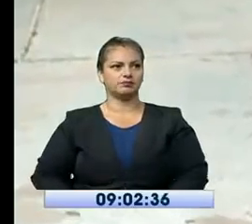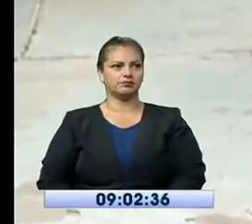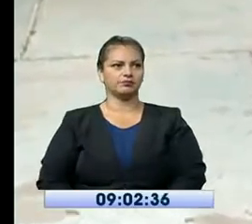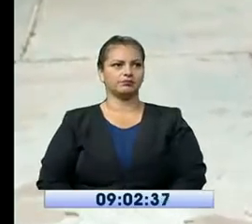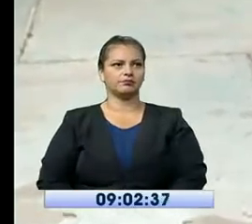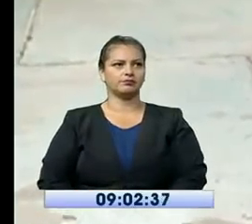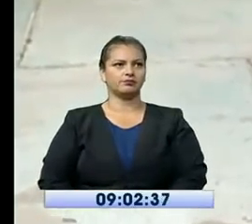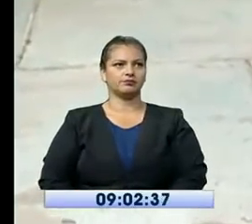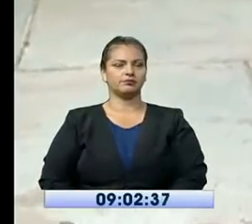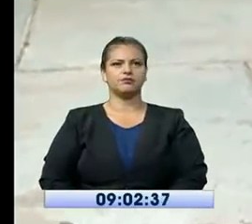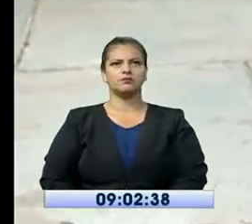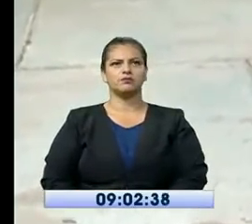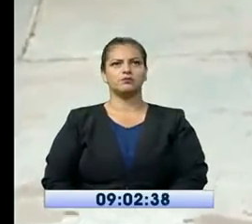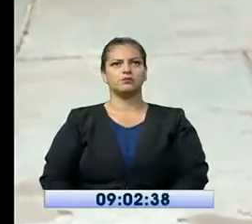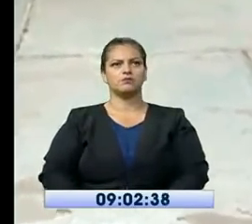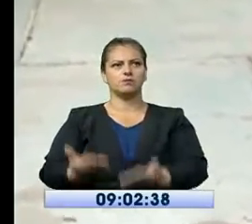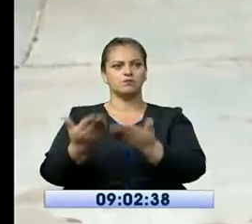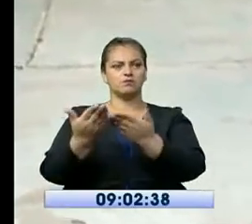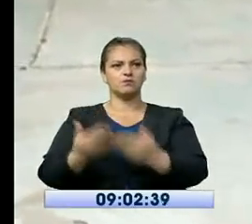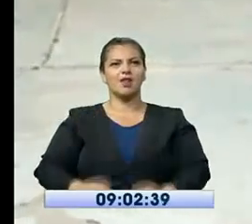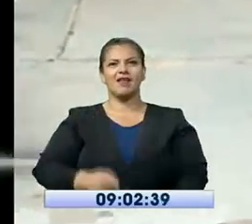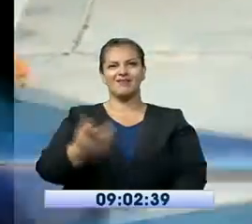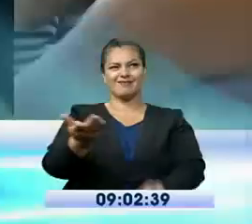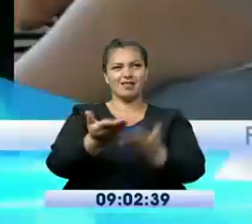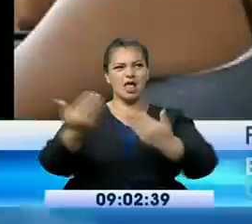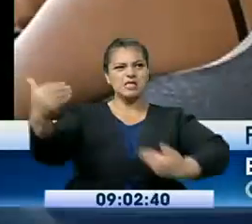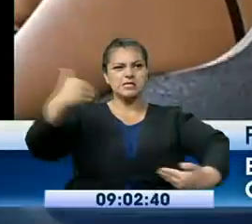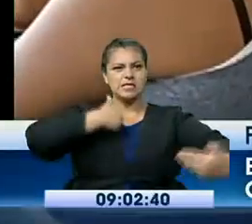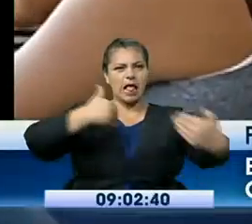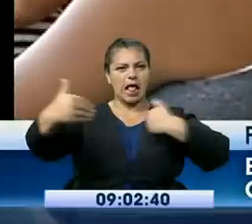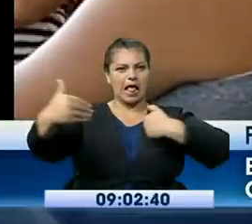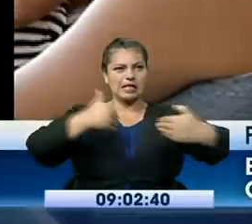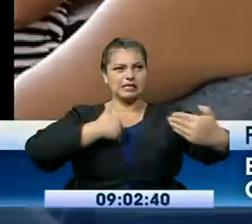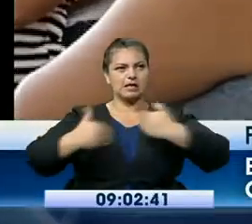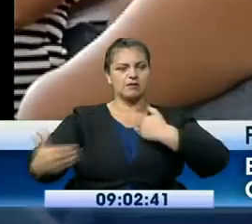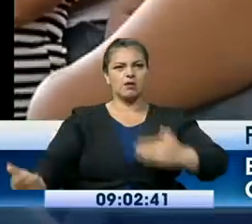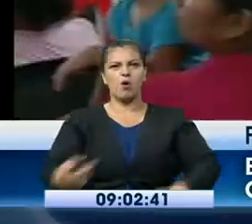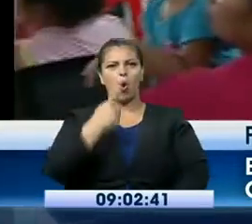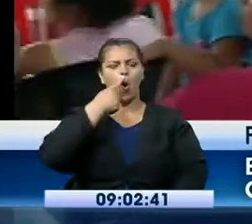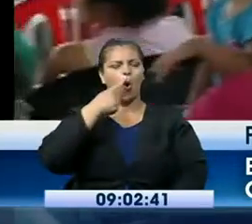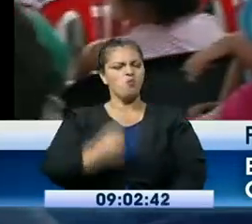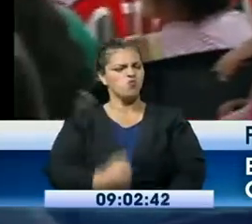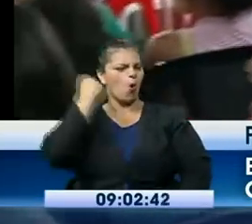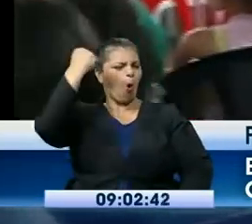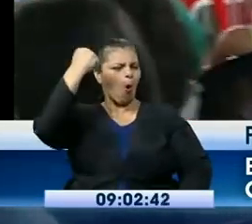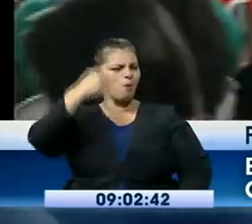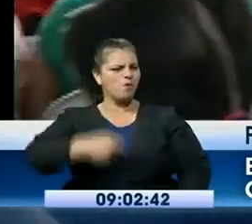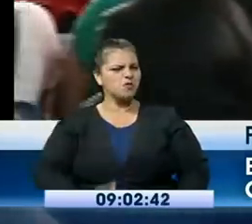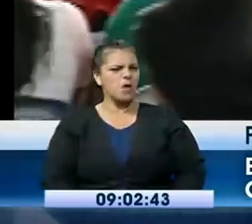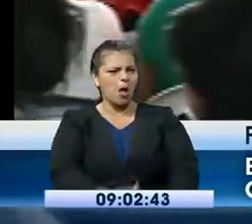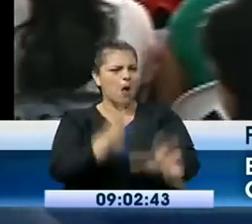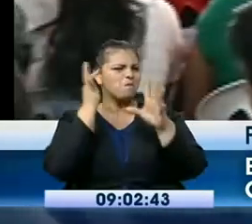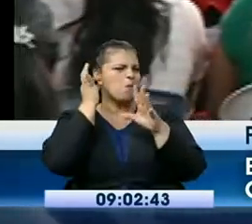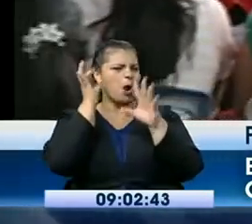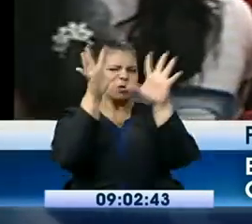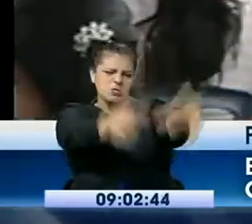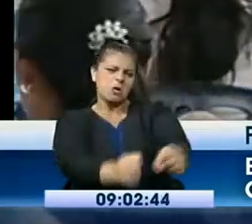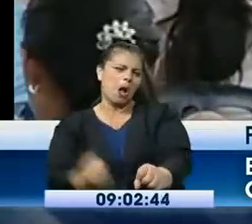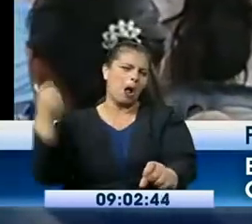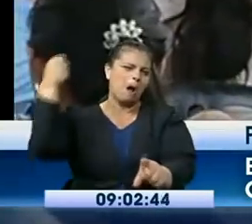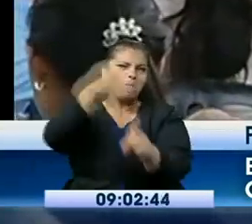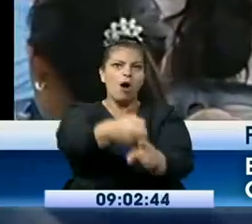much is where a cundo en escena para sacudir la conciencia social en la unidad educativa sagrada familia en nueva